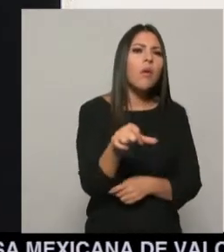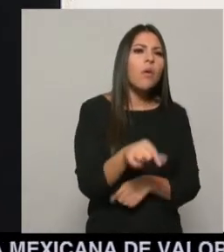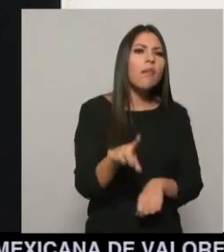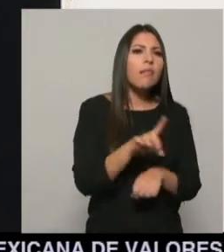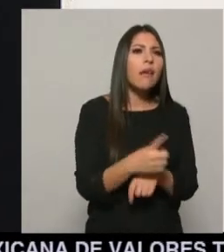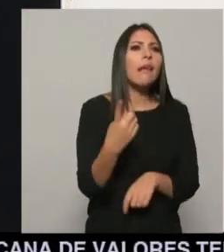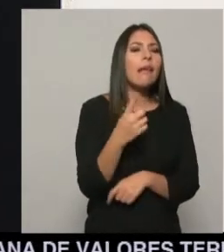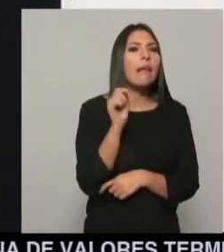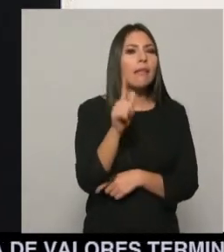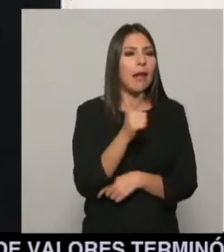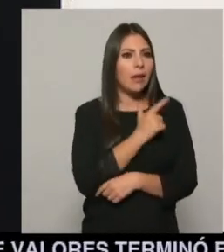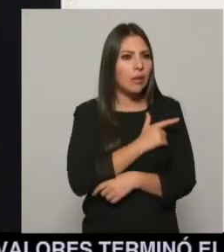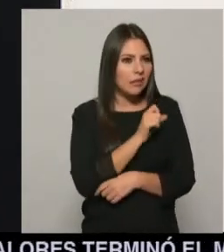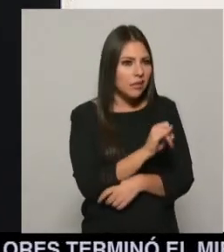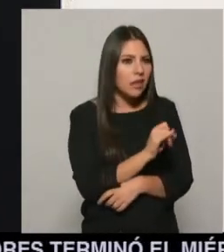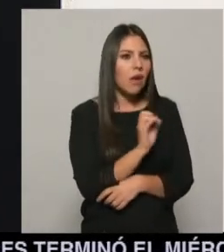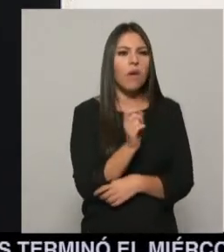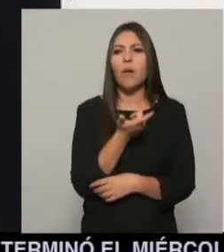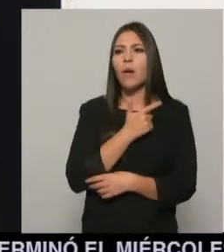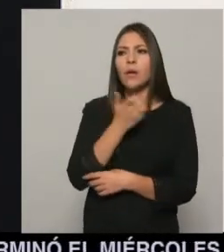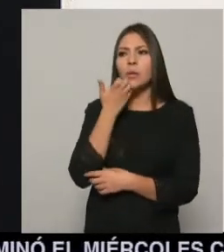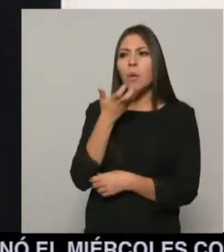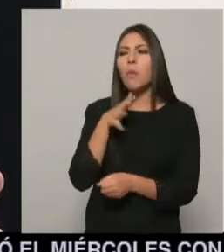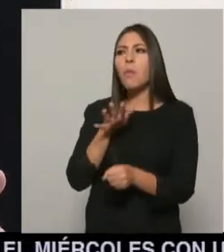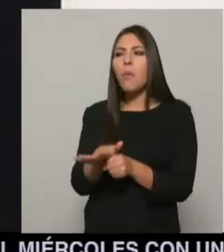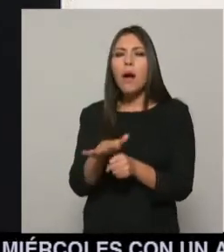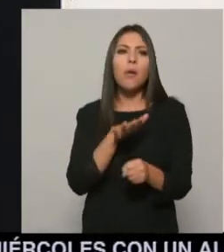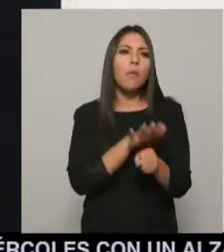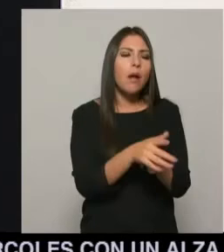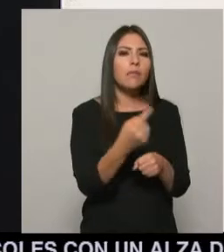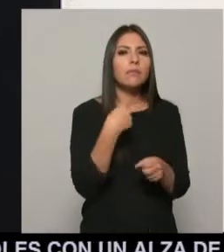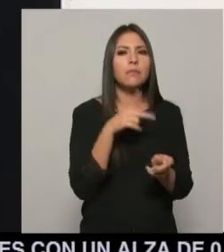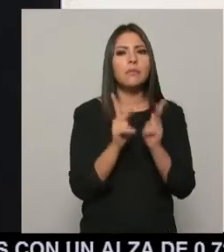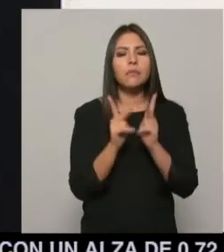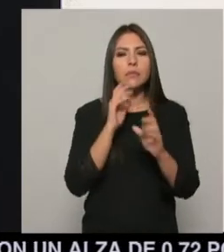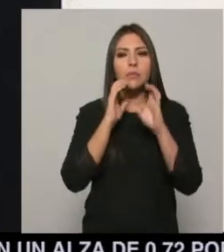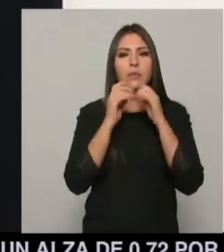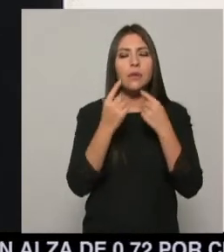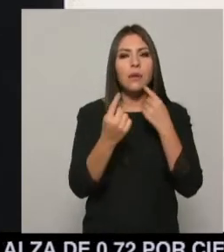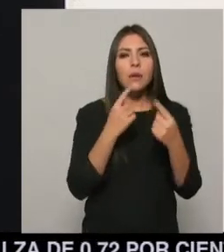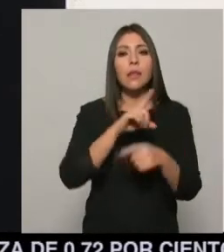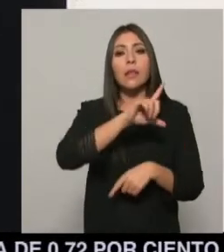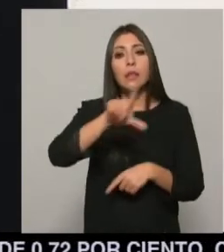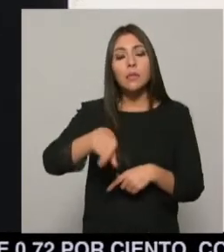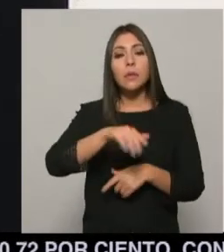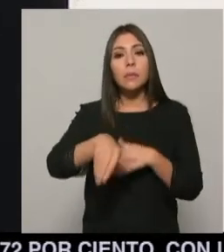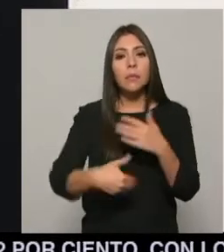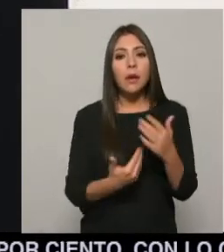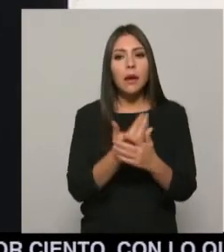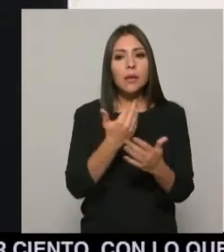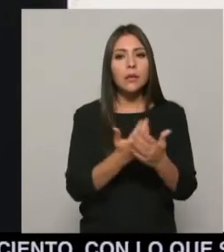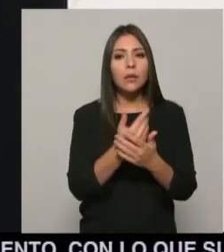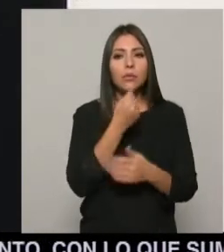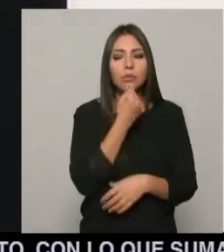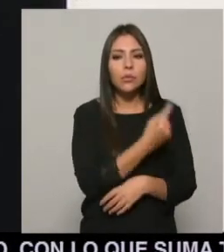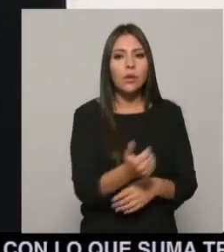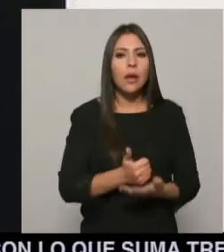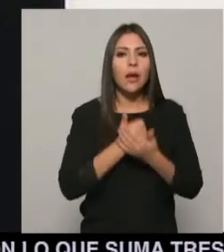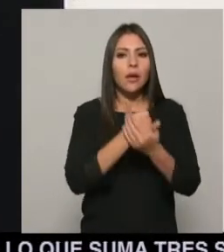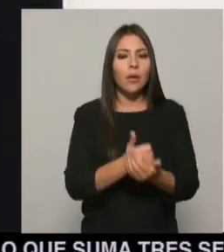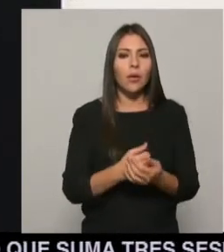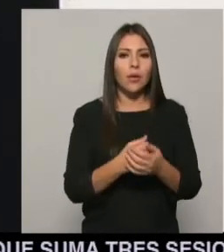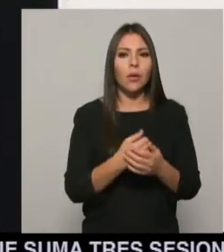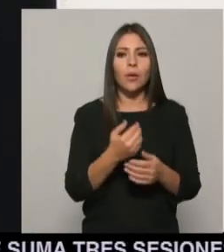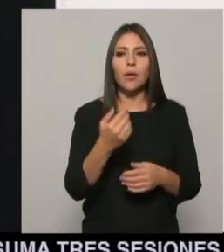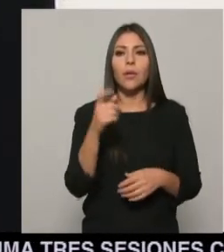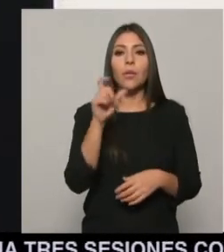no les gustó de la escuela. Y evidentemente en las mañanas ayudar a los chiquitos a hacer sus loncheras, ¿no?